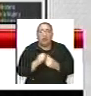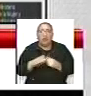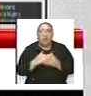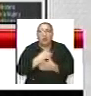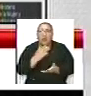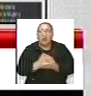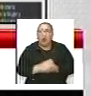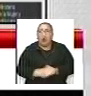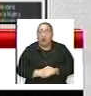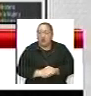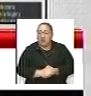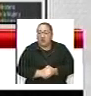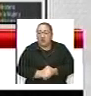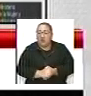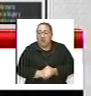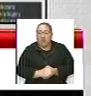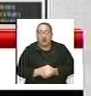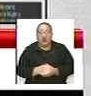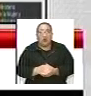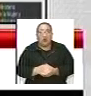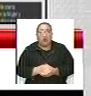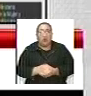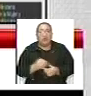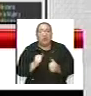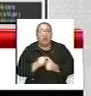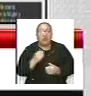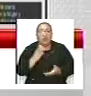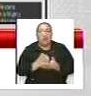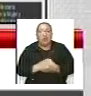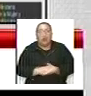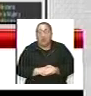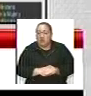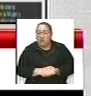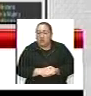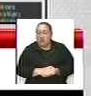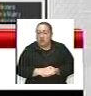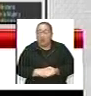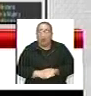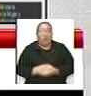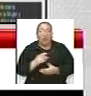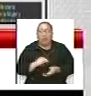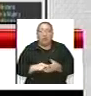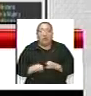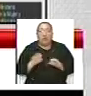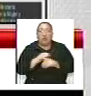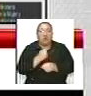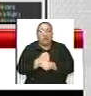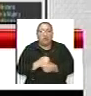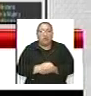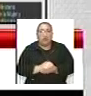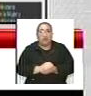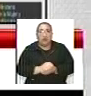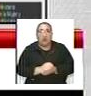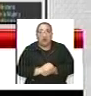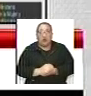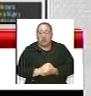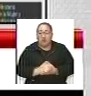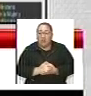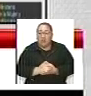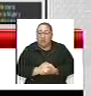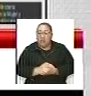delitos. Lima lidera la zona con mayor riesgo, le sigue Loreto, Madre de Dios. En estas zonas hemos